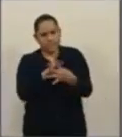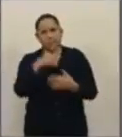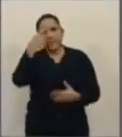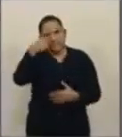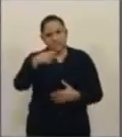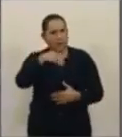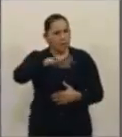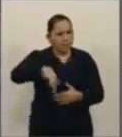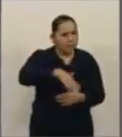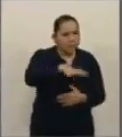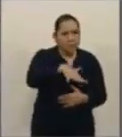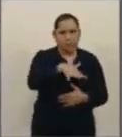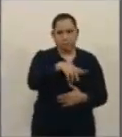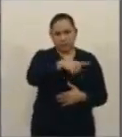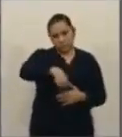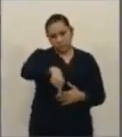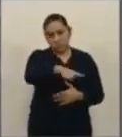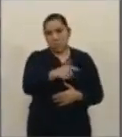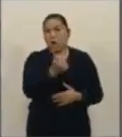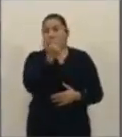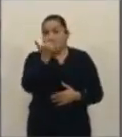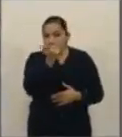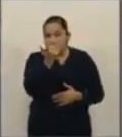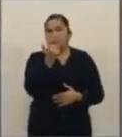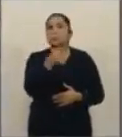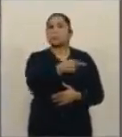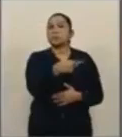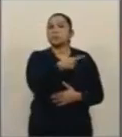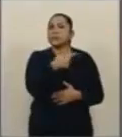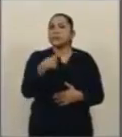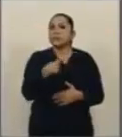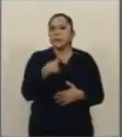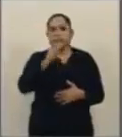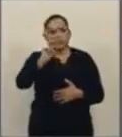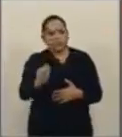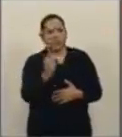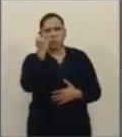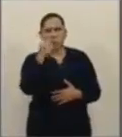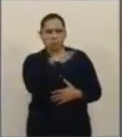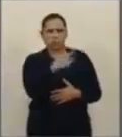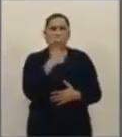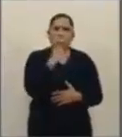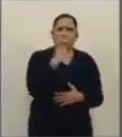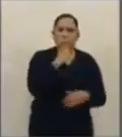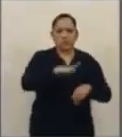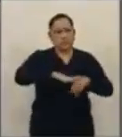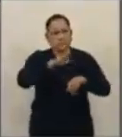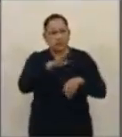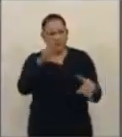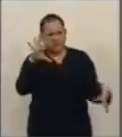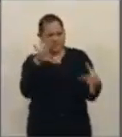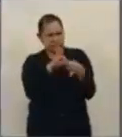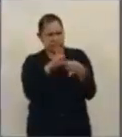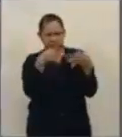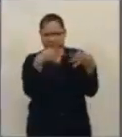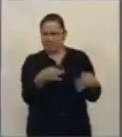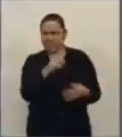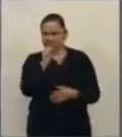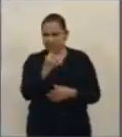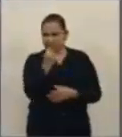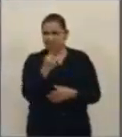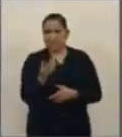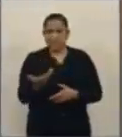los estudiantes a partir del uso inmediato de la tecnología. Todo ello solo ha